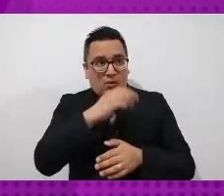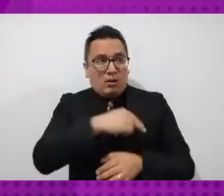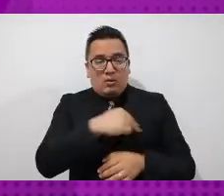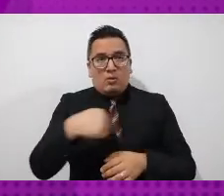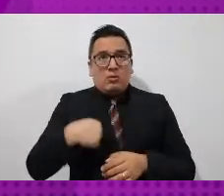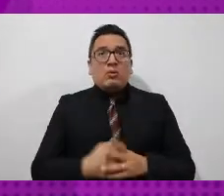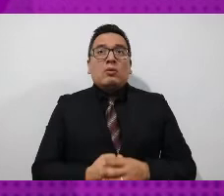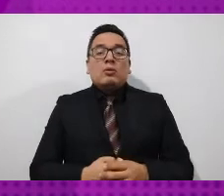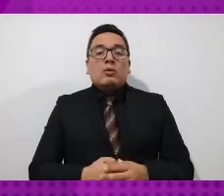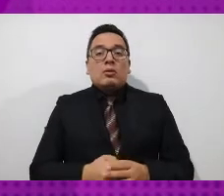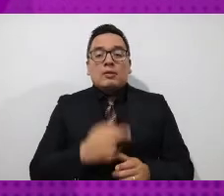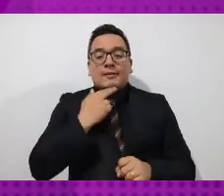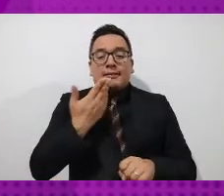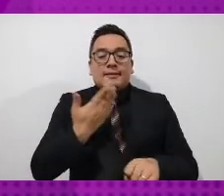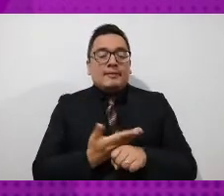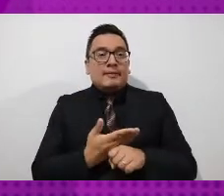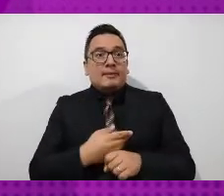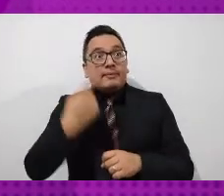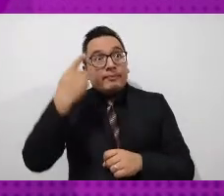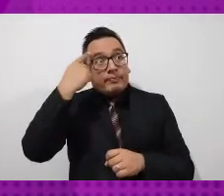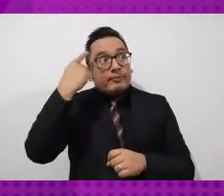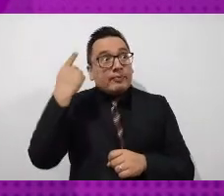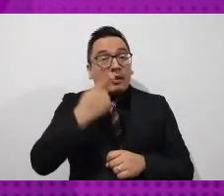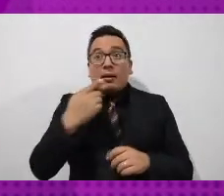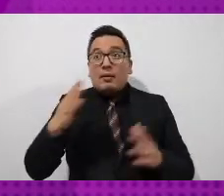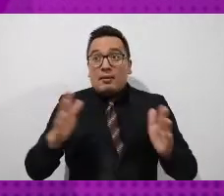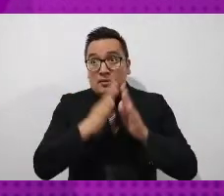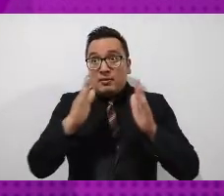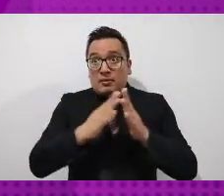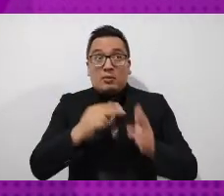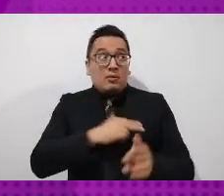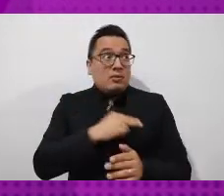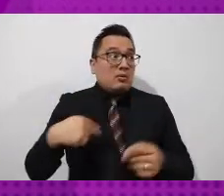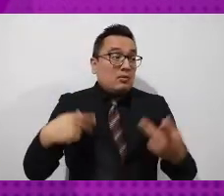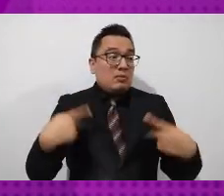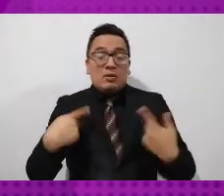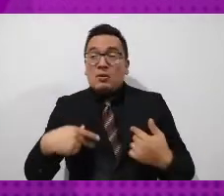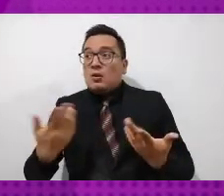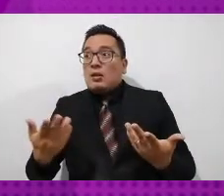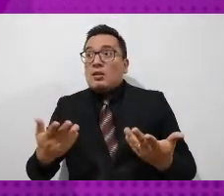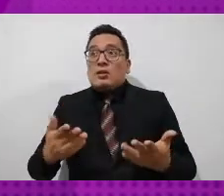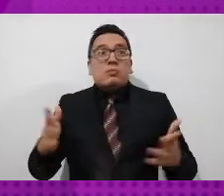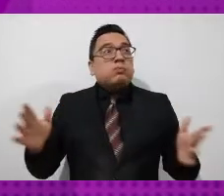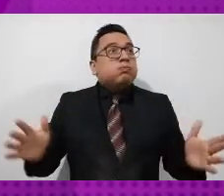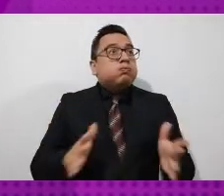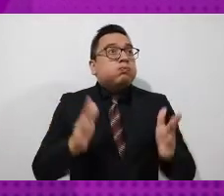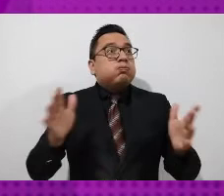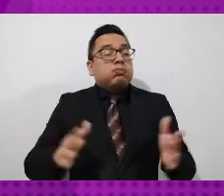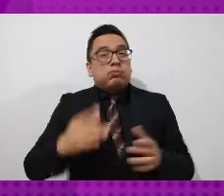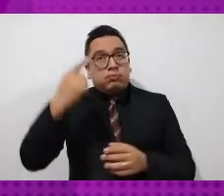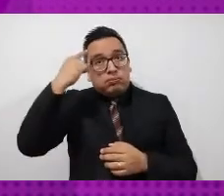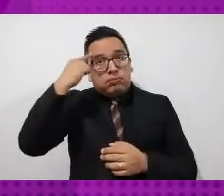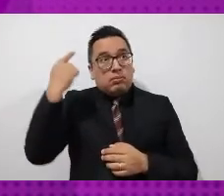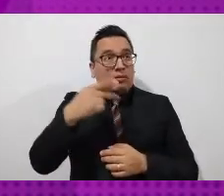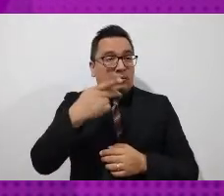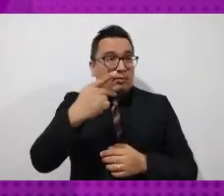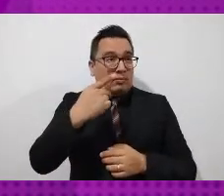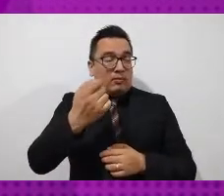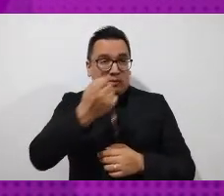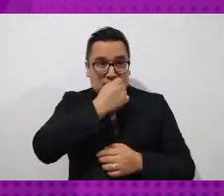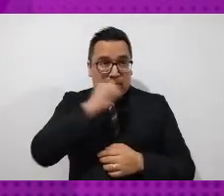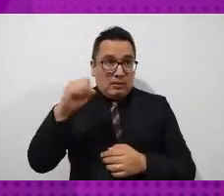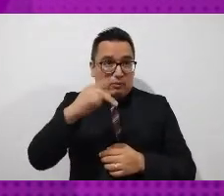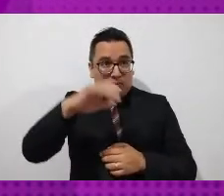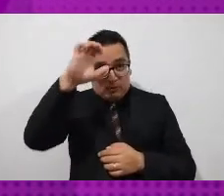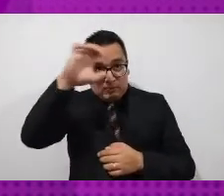los mecanismos de participación ciudadana, alentamos a la ciudadanía para que en el ámbito de su conocimiento, de su